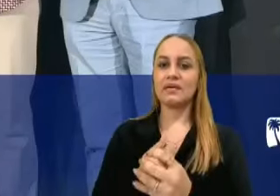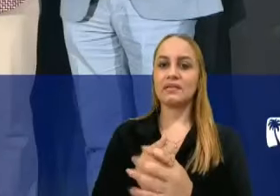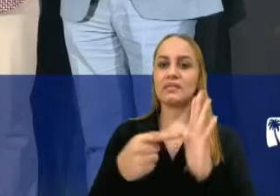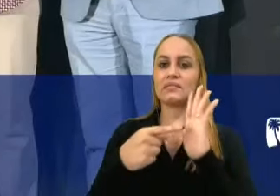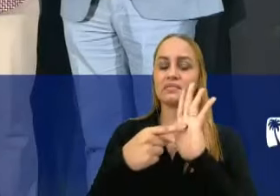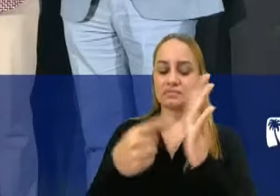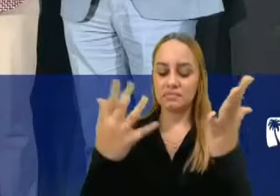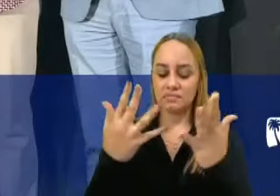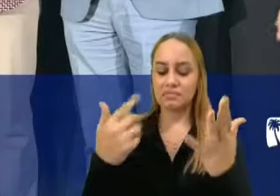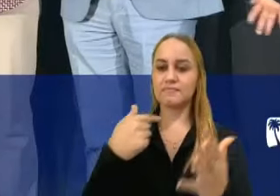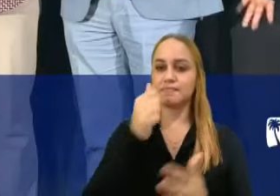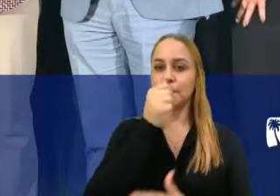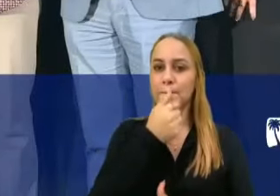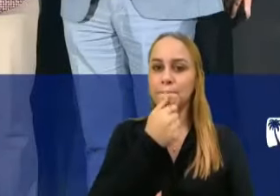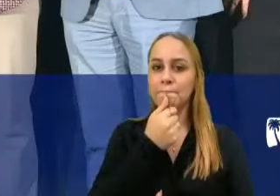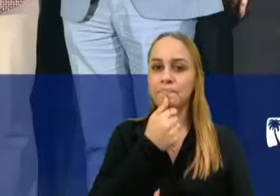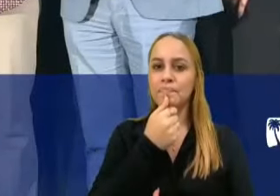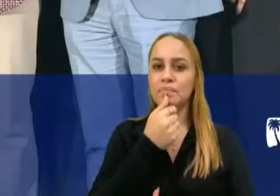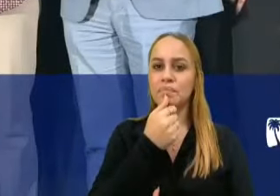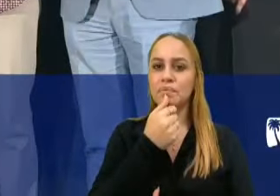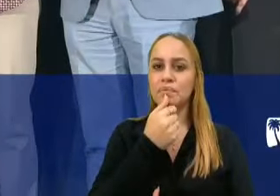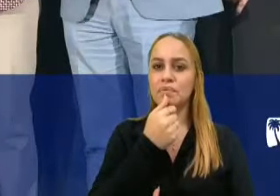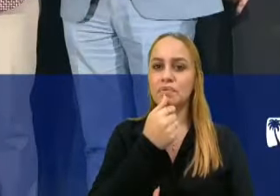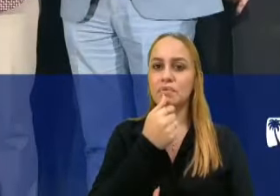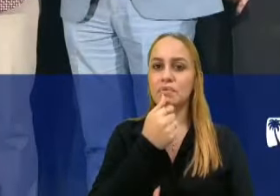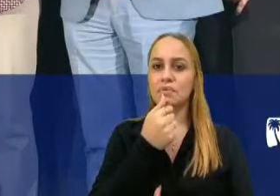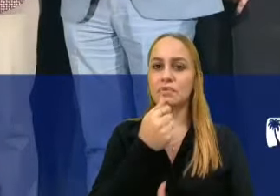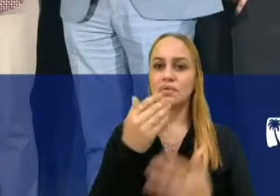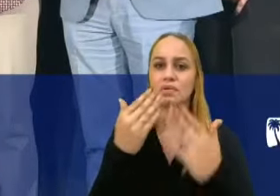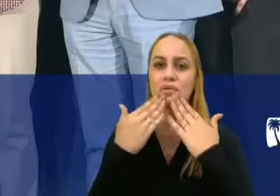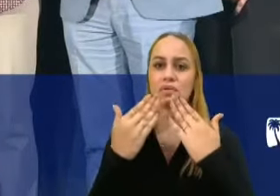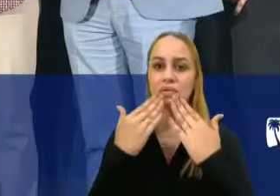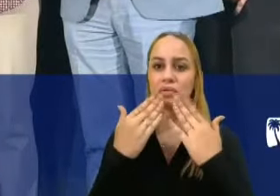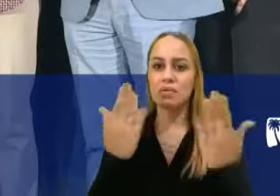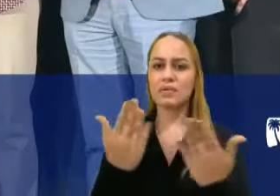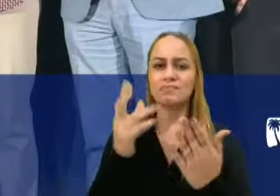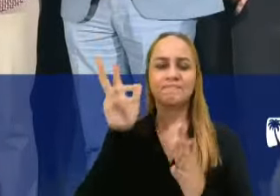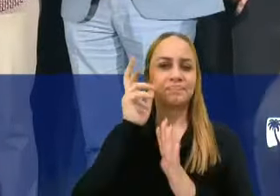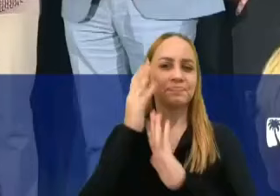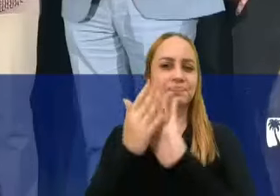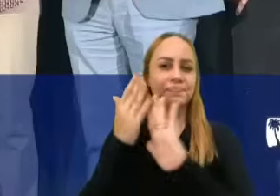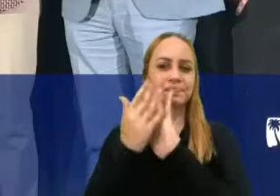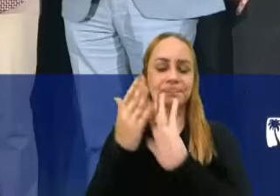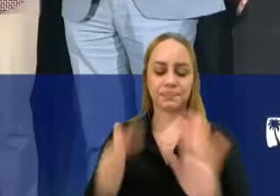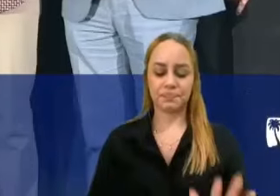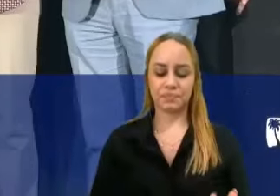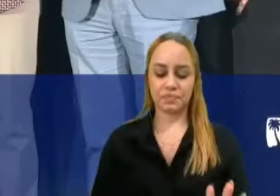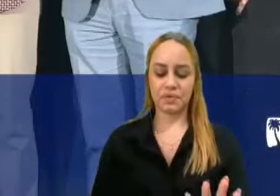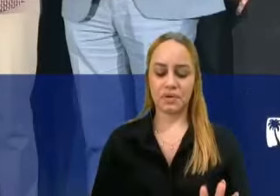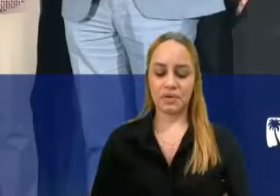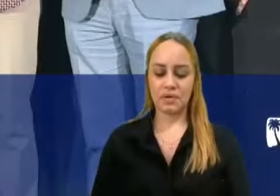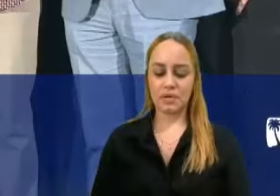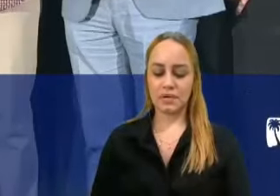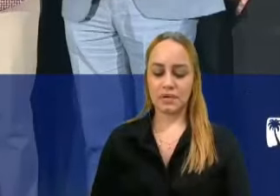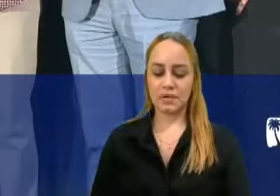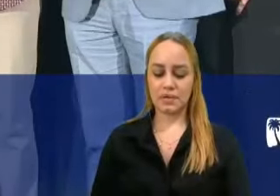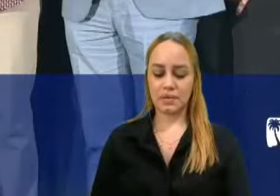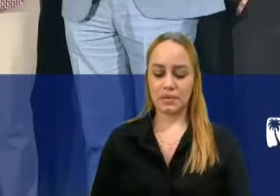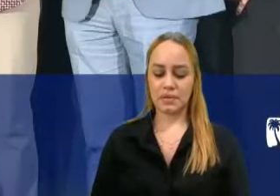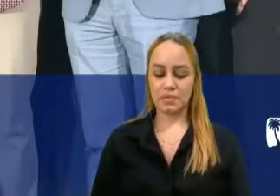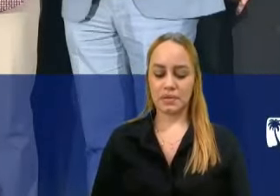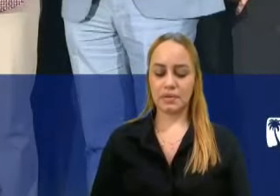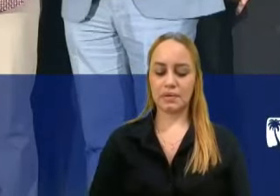la estructura política que nos va a permitir aprobar la legislación que fue parte del compromiso programático de nuestro partido en la pasada elección para